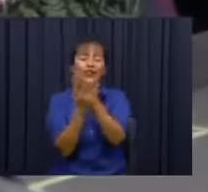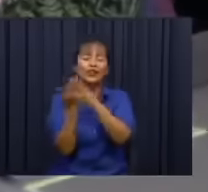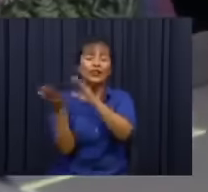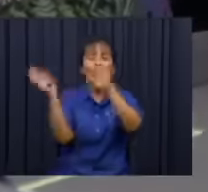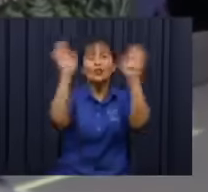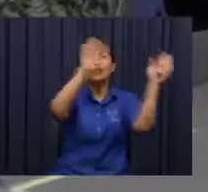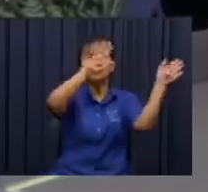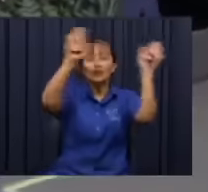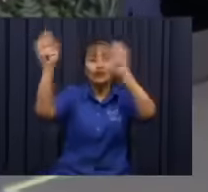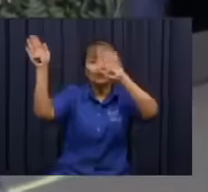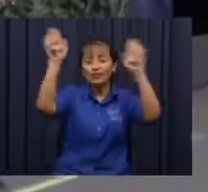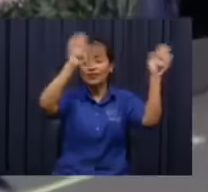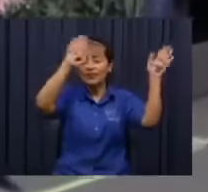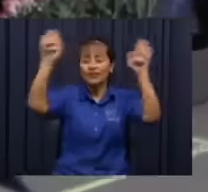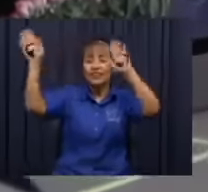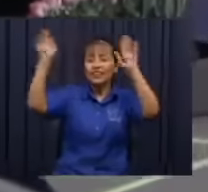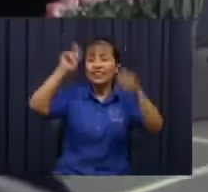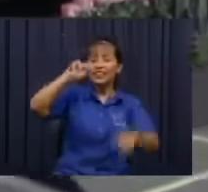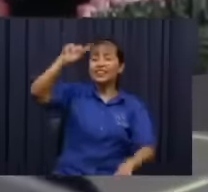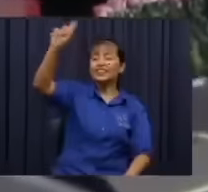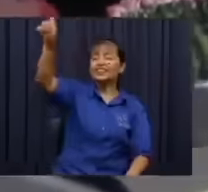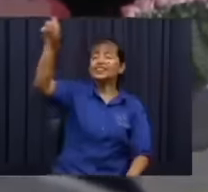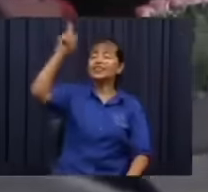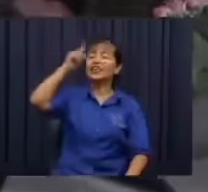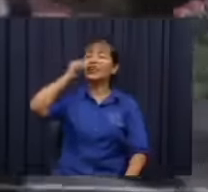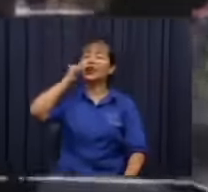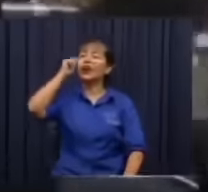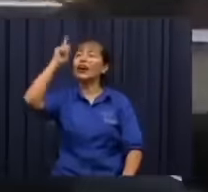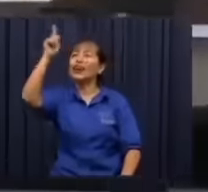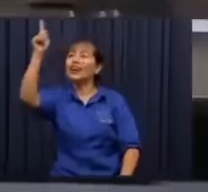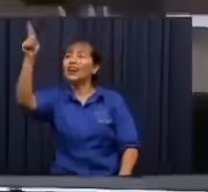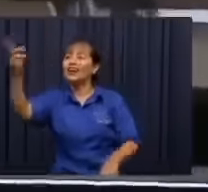Traigo mis manos llenas a ti,